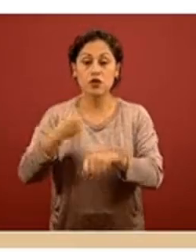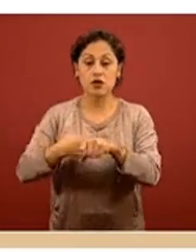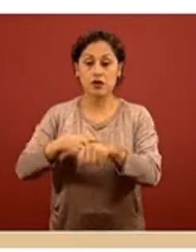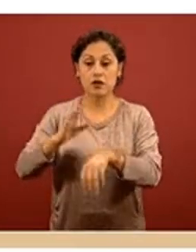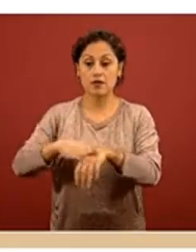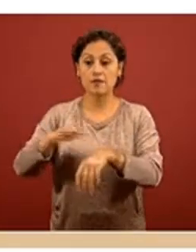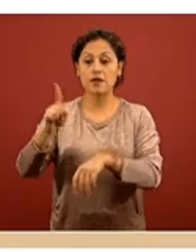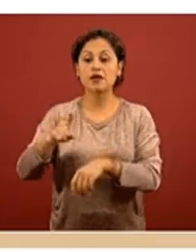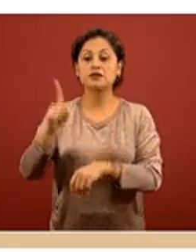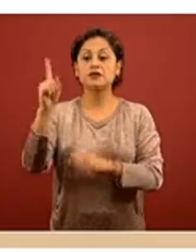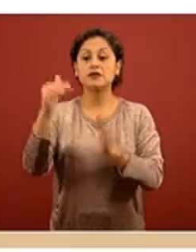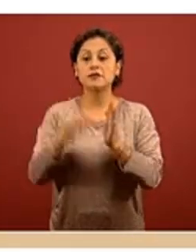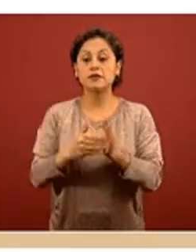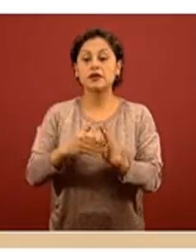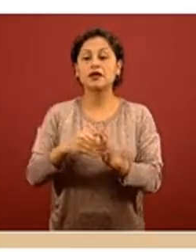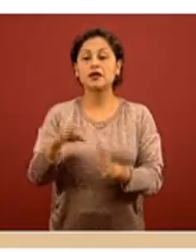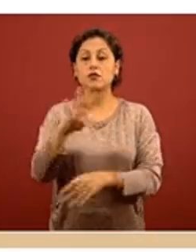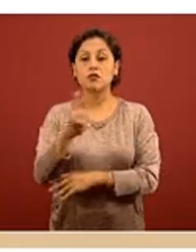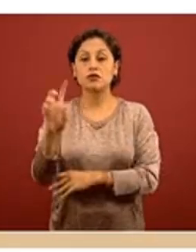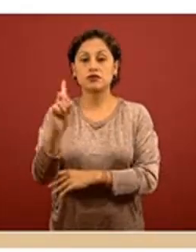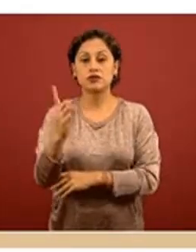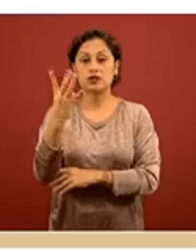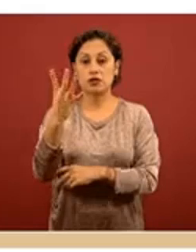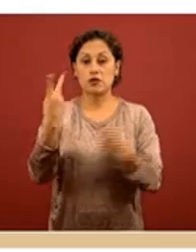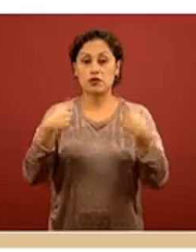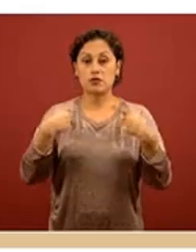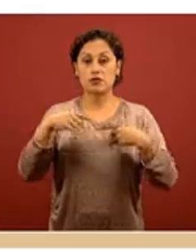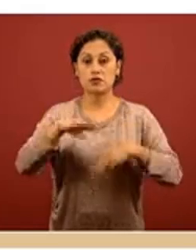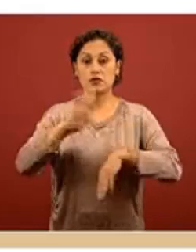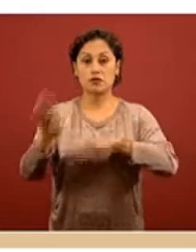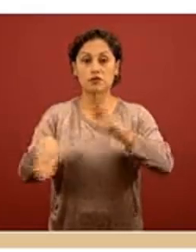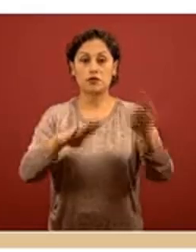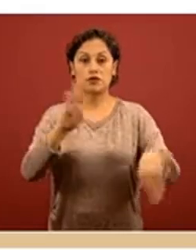1.434 lamentables defunciones. Estamos